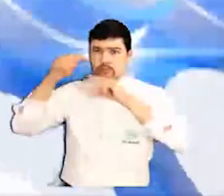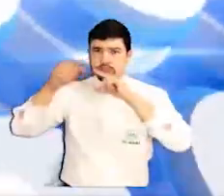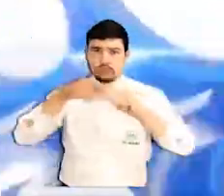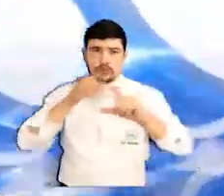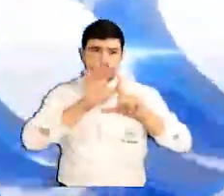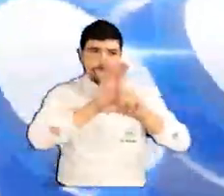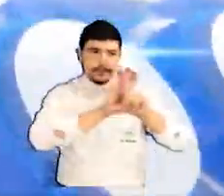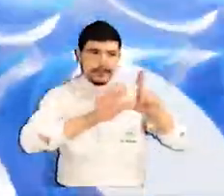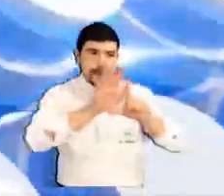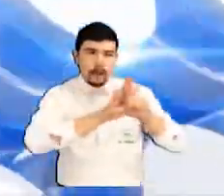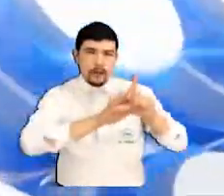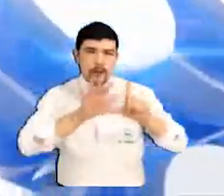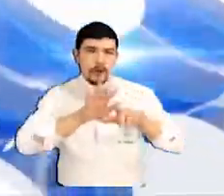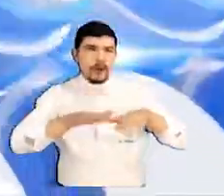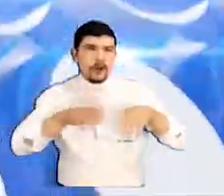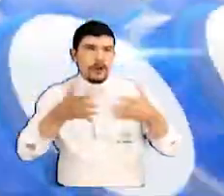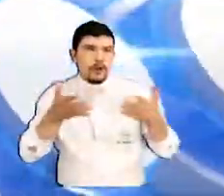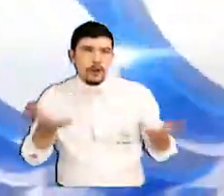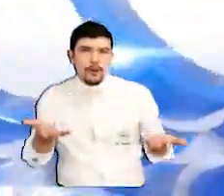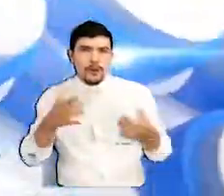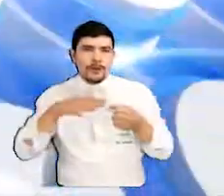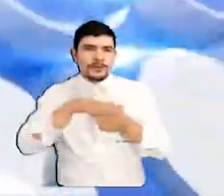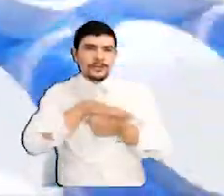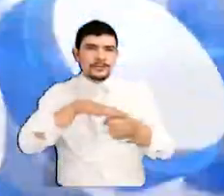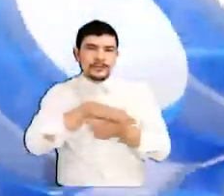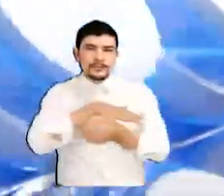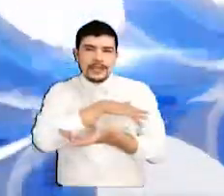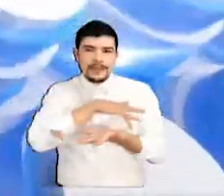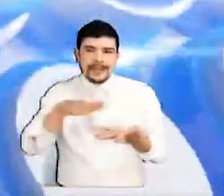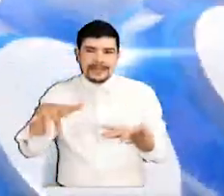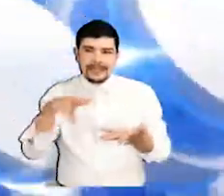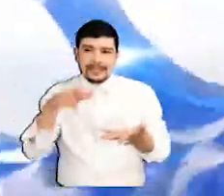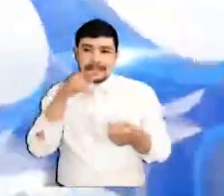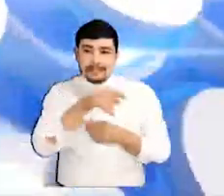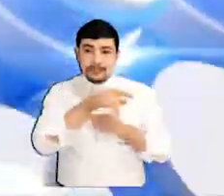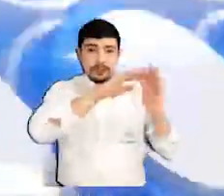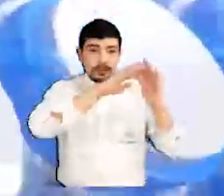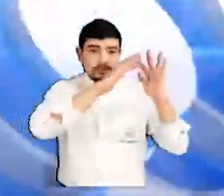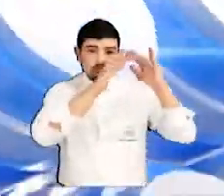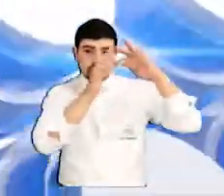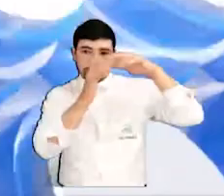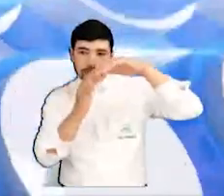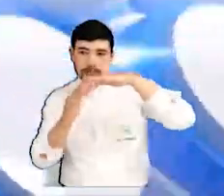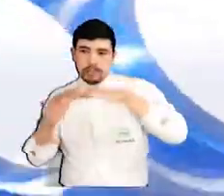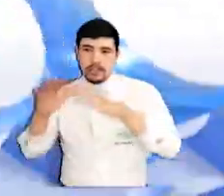Escuchemos lo que nos dicen las personas a través del lente ciudadano.